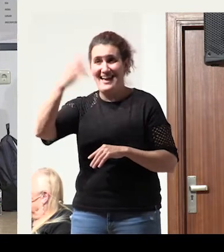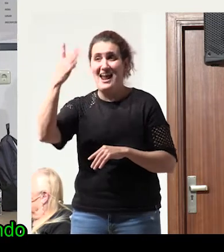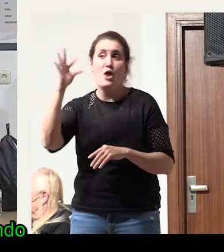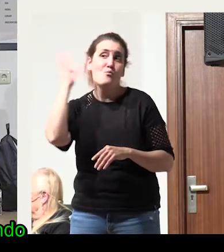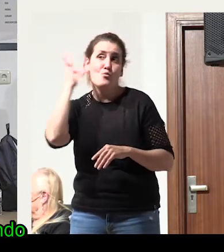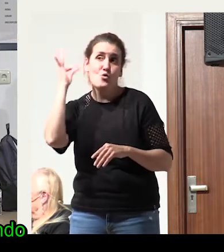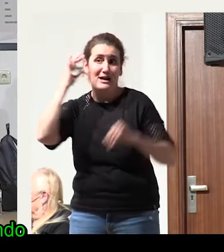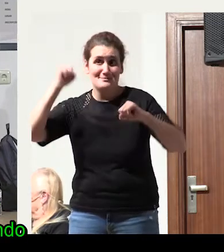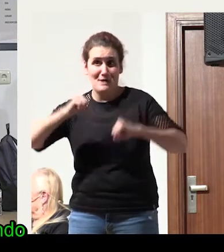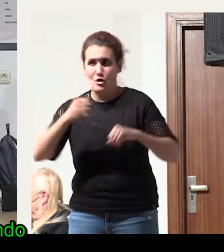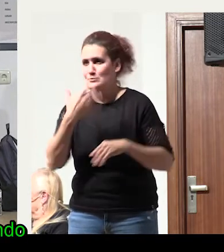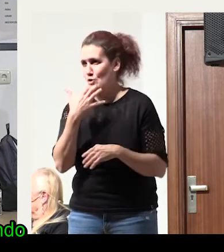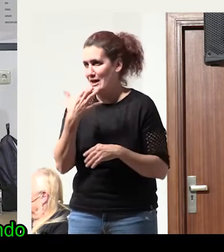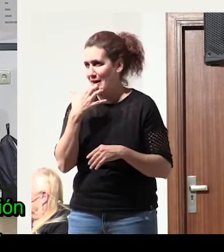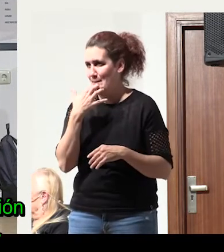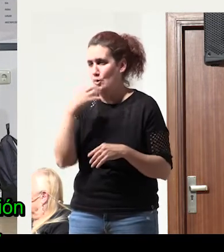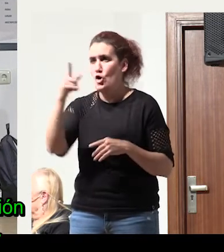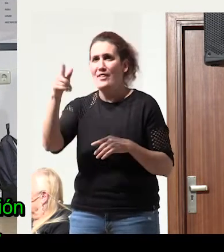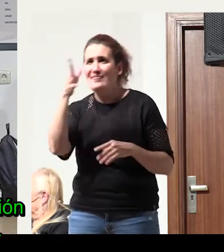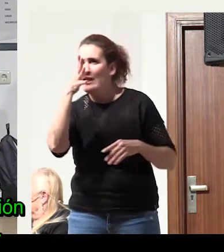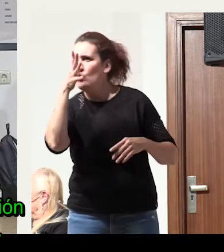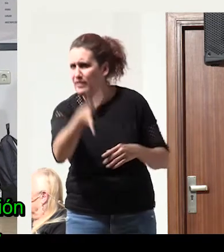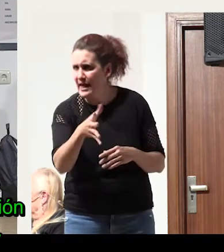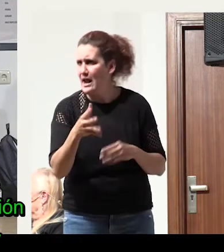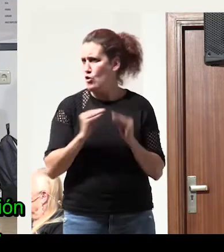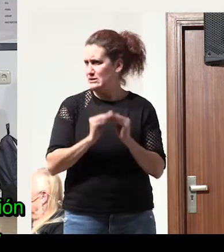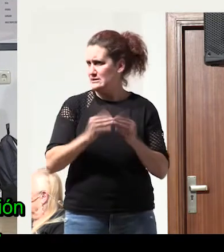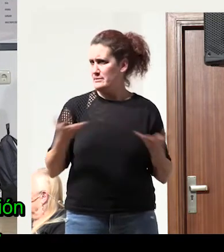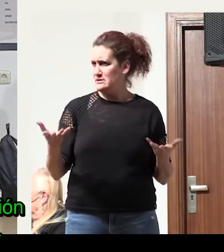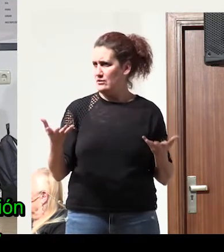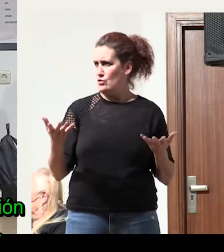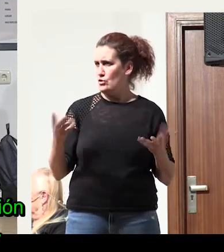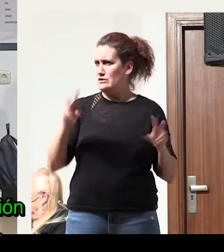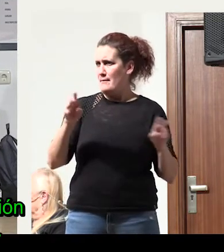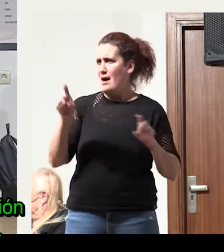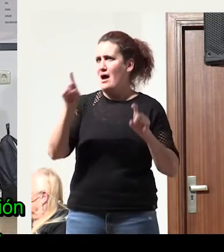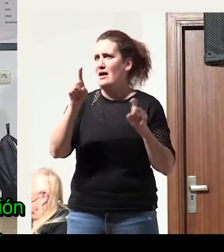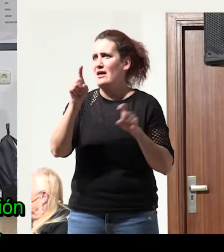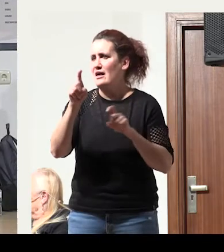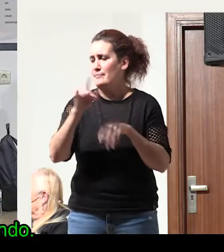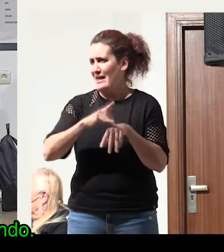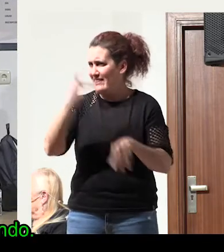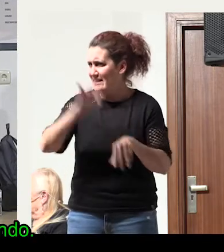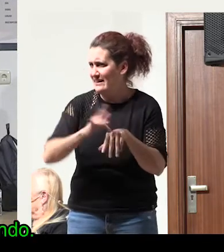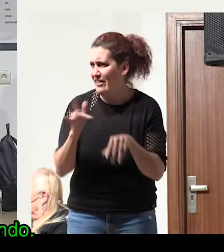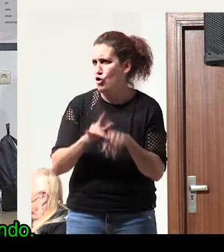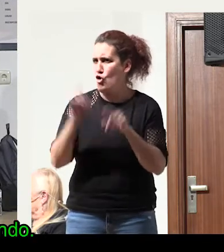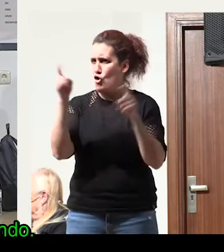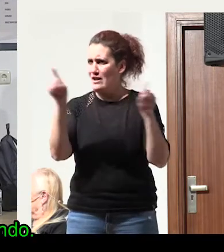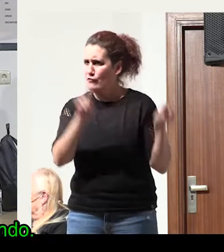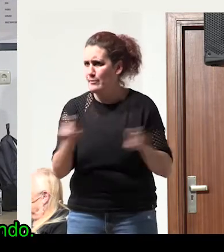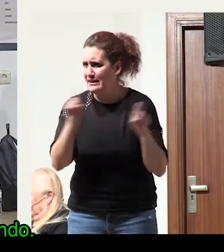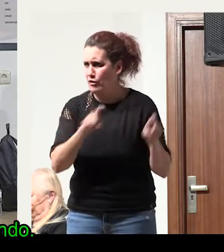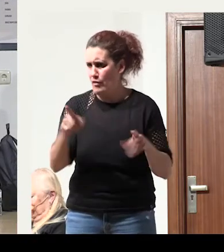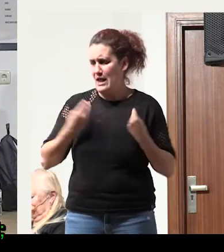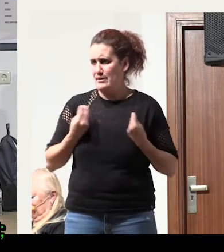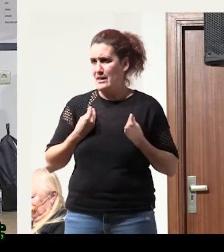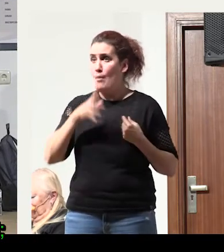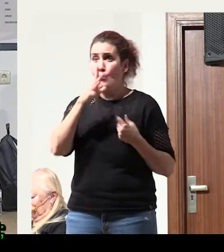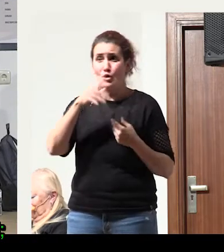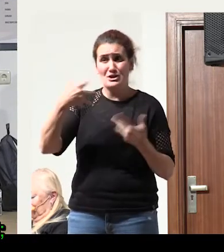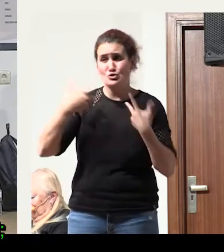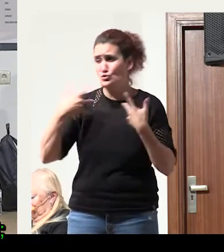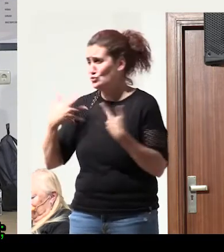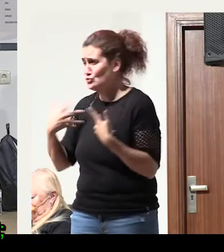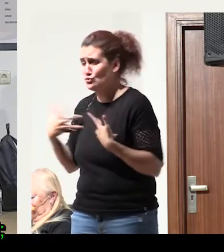ejemplo, denunciaran lo que está pasando con el tema de la informatización y de la digitalización de la vida, porque todos lo estamos sufriendo. Quiero decir,